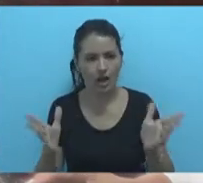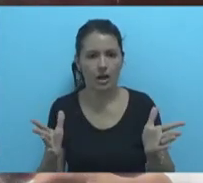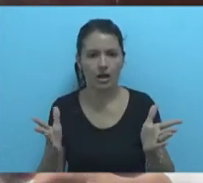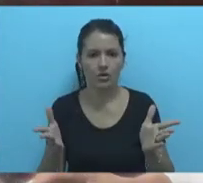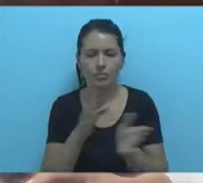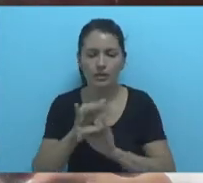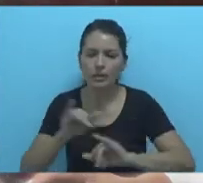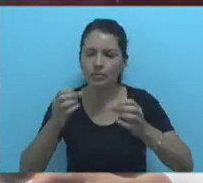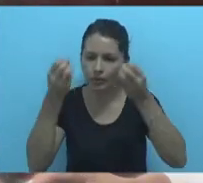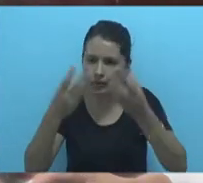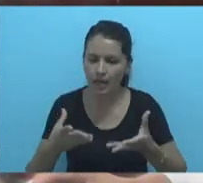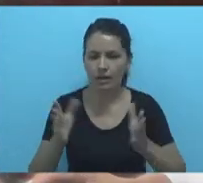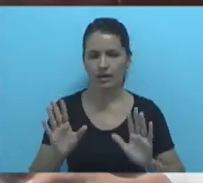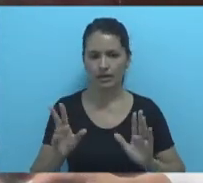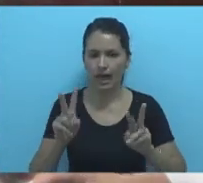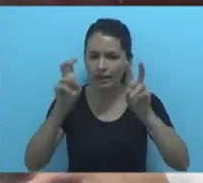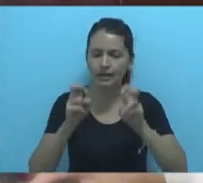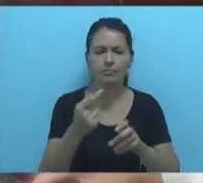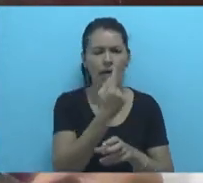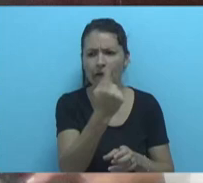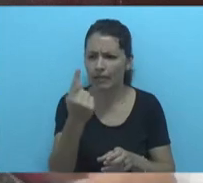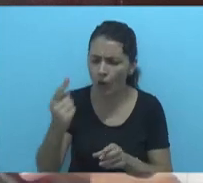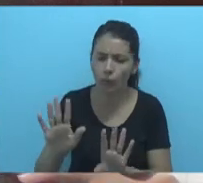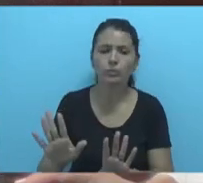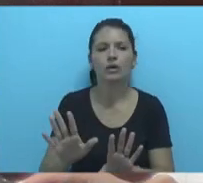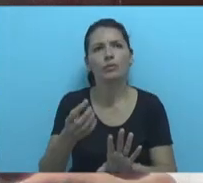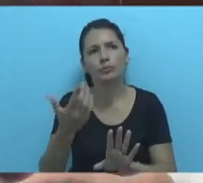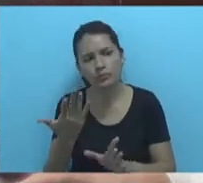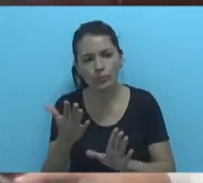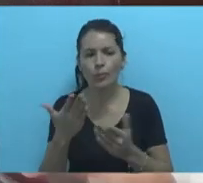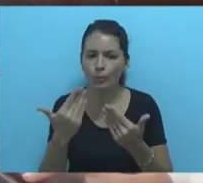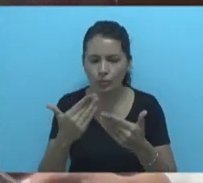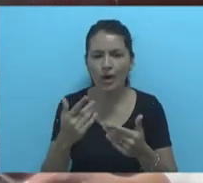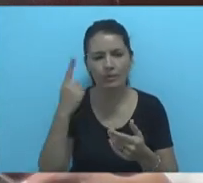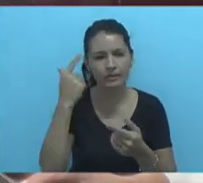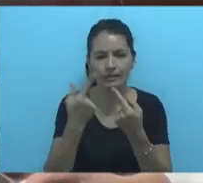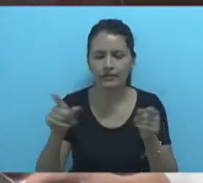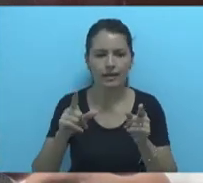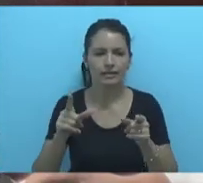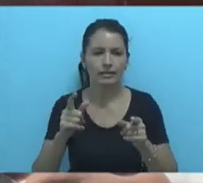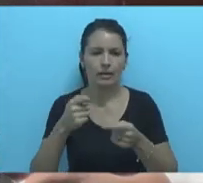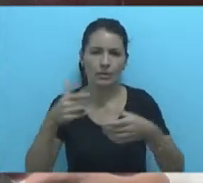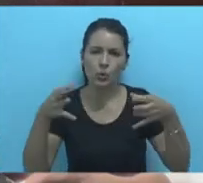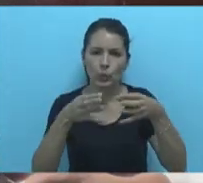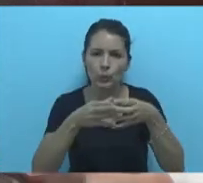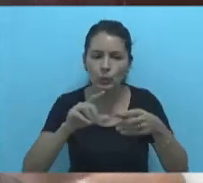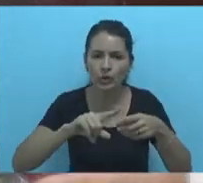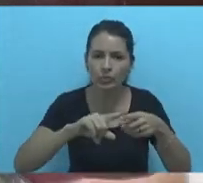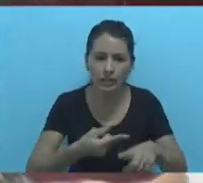es individual, me parece bien, cada uno marca su posición. Pero yo de los que estuve, y es